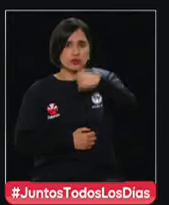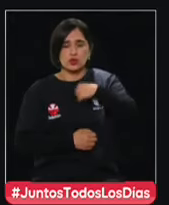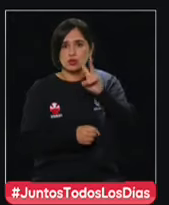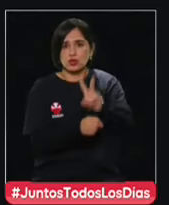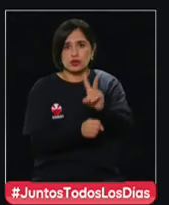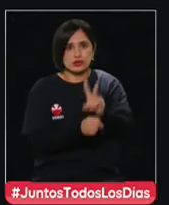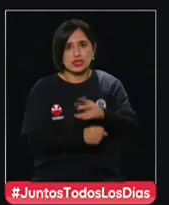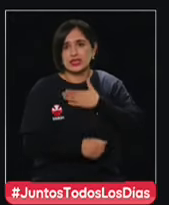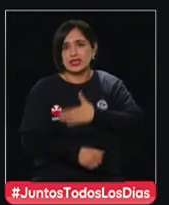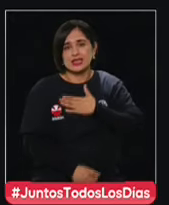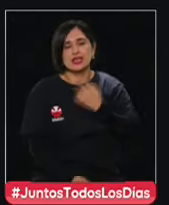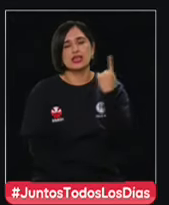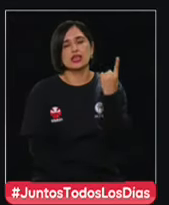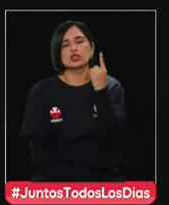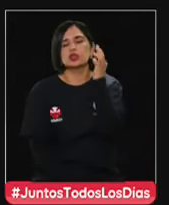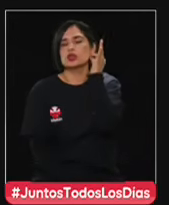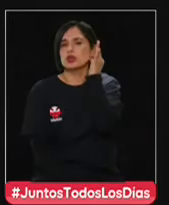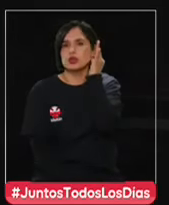Solo quería estar sola.